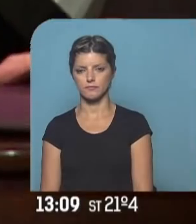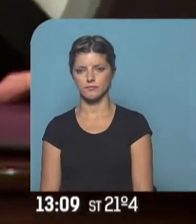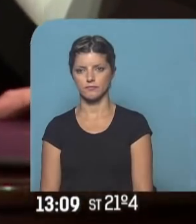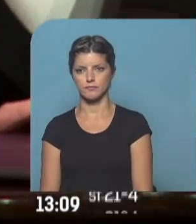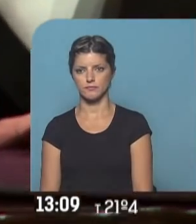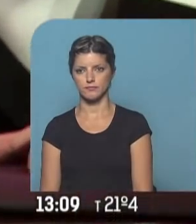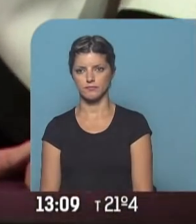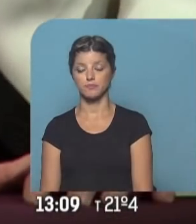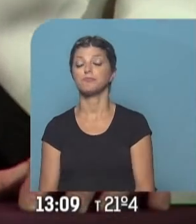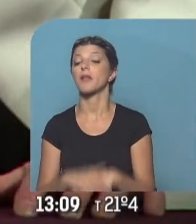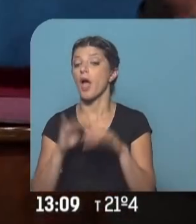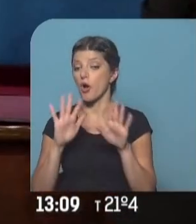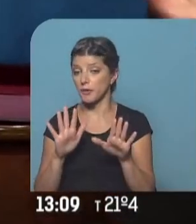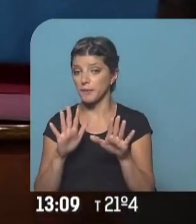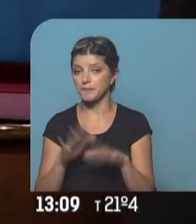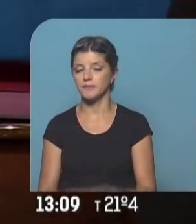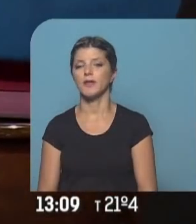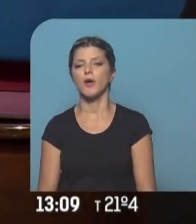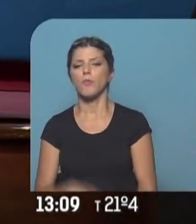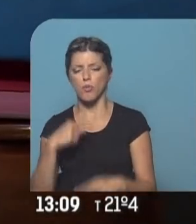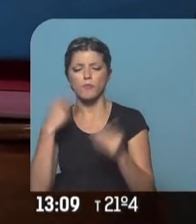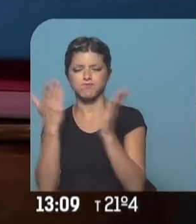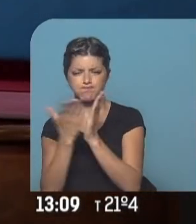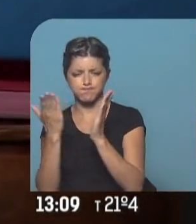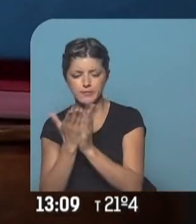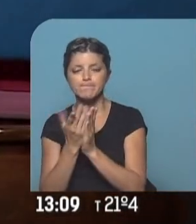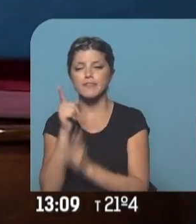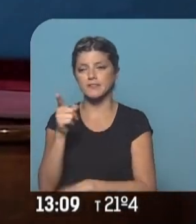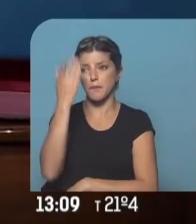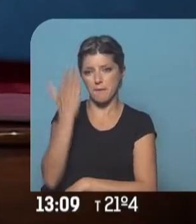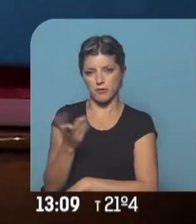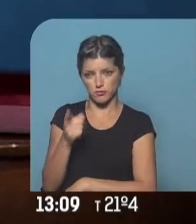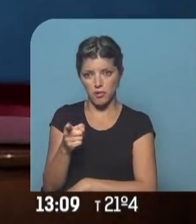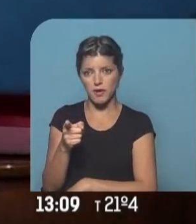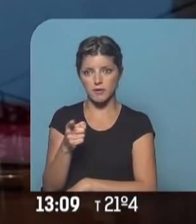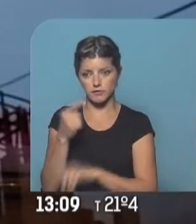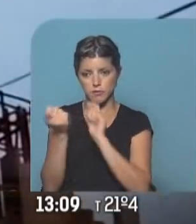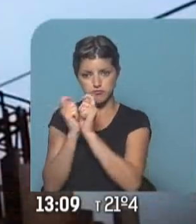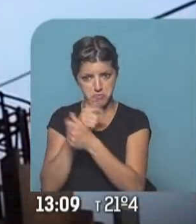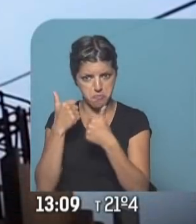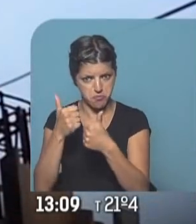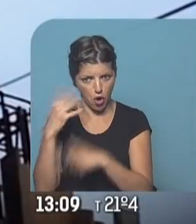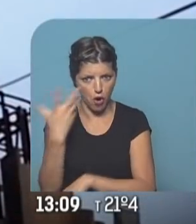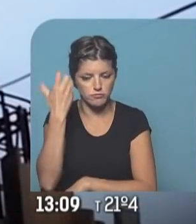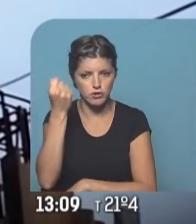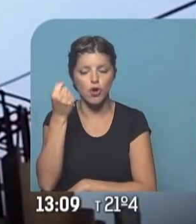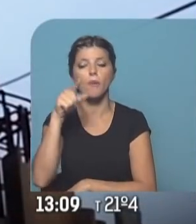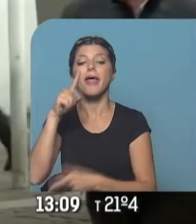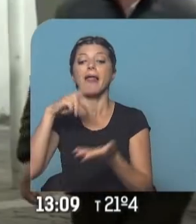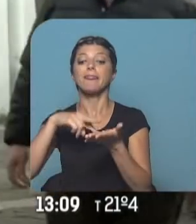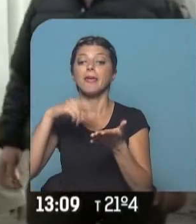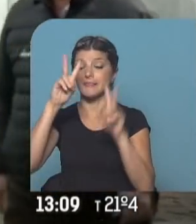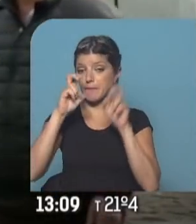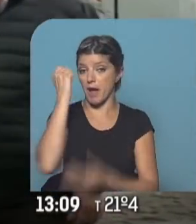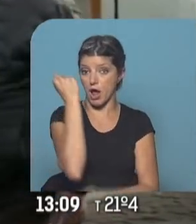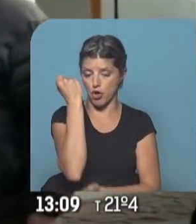Sin embargo, a la hora del balance, Bachelet alcanzó varios logros en su agenda reformista. En materia económica,